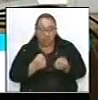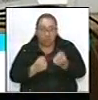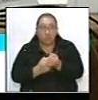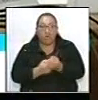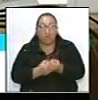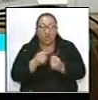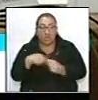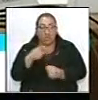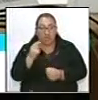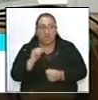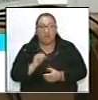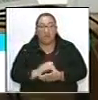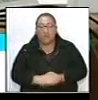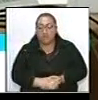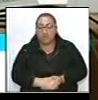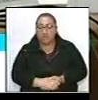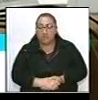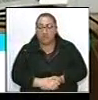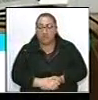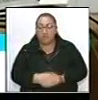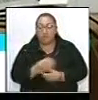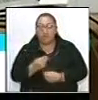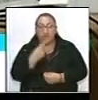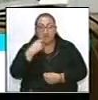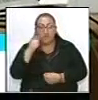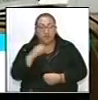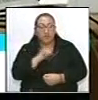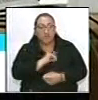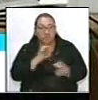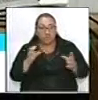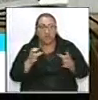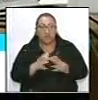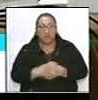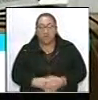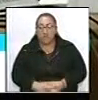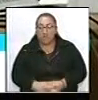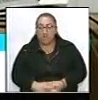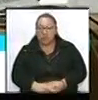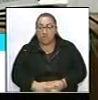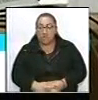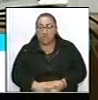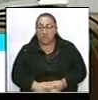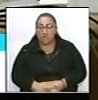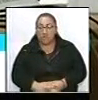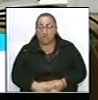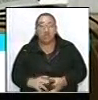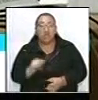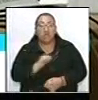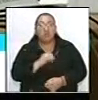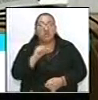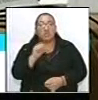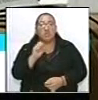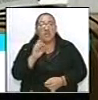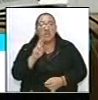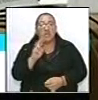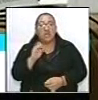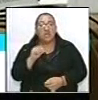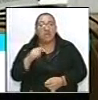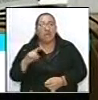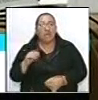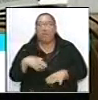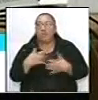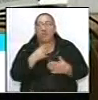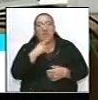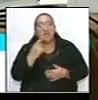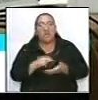apoyado esta iniciativa porque es necesario institucionalizar la institución del serenazgo. No es posible